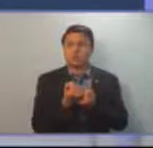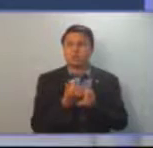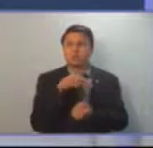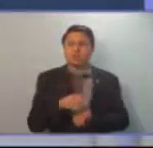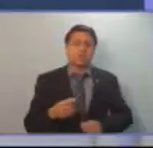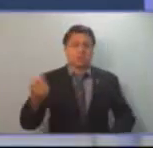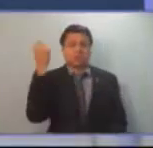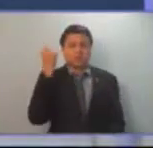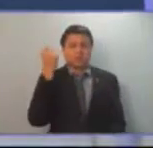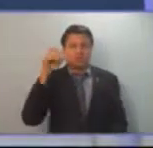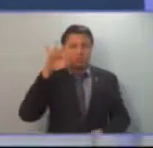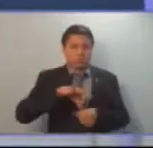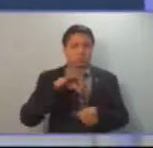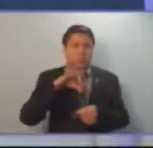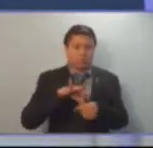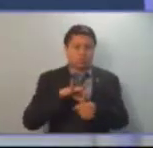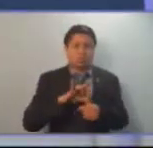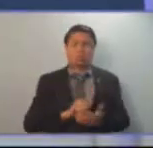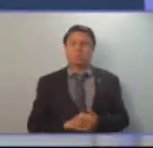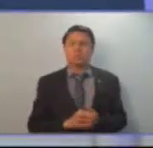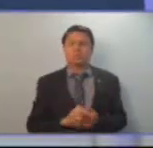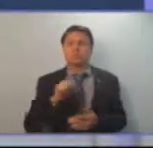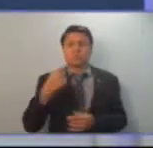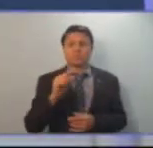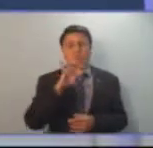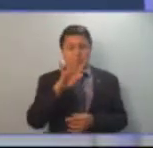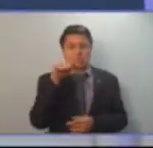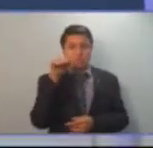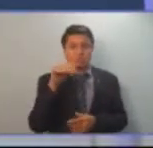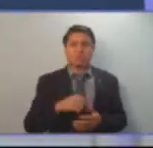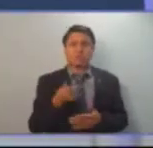esta importante elección del